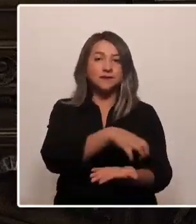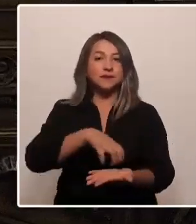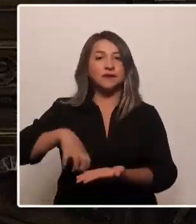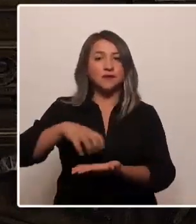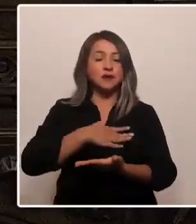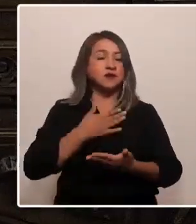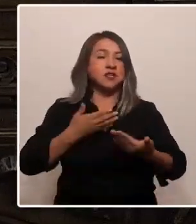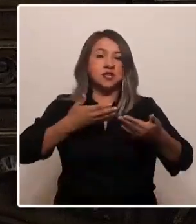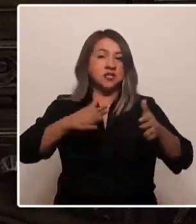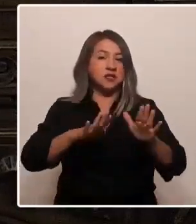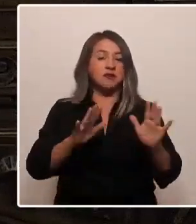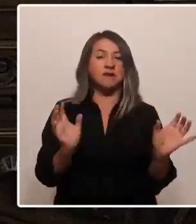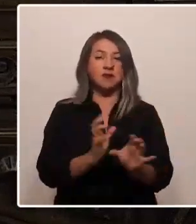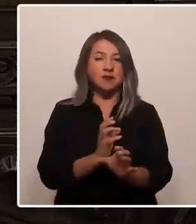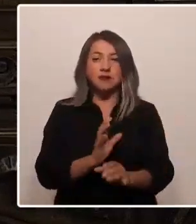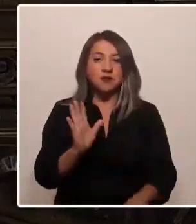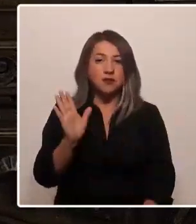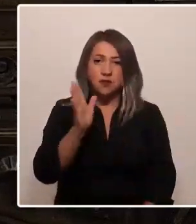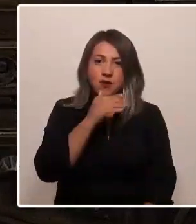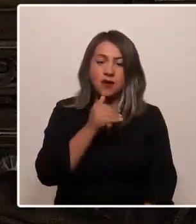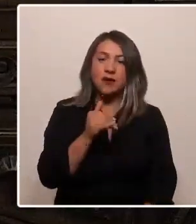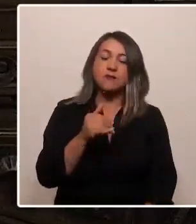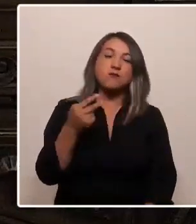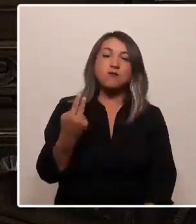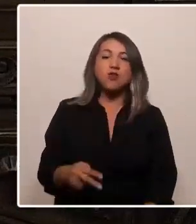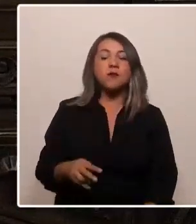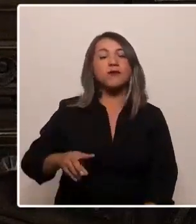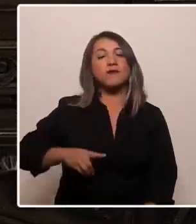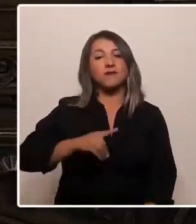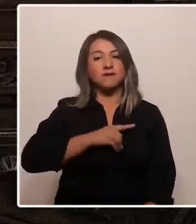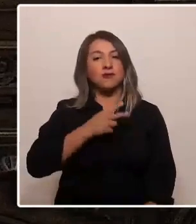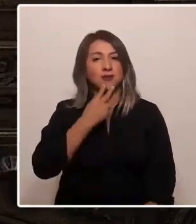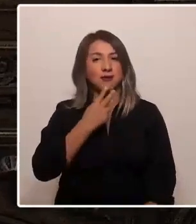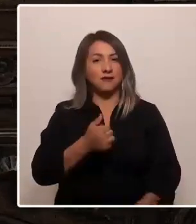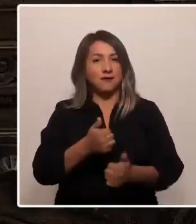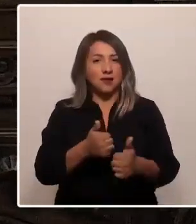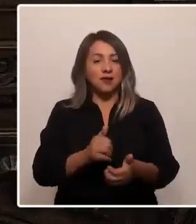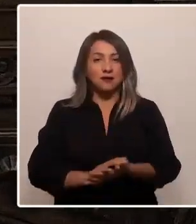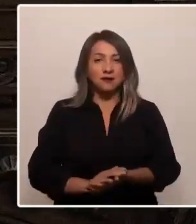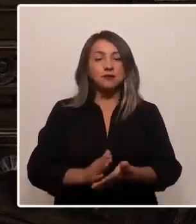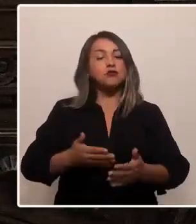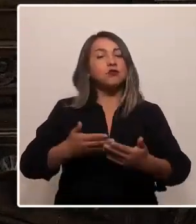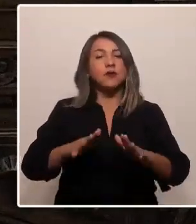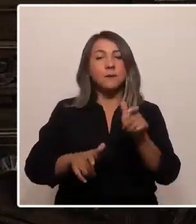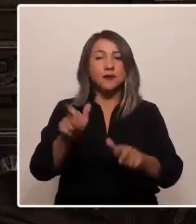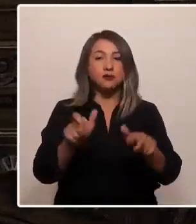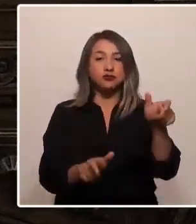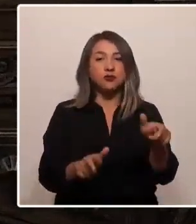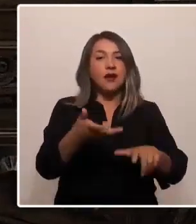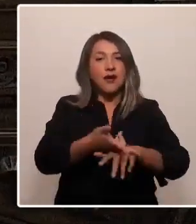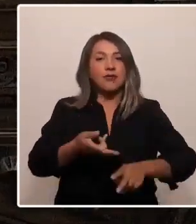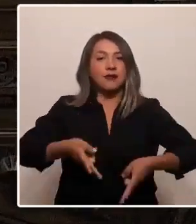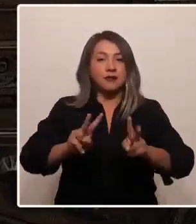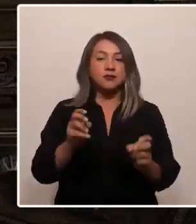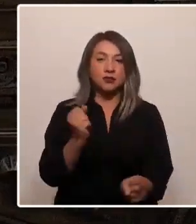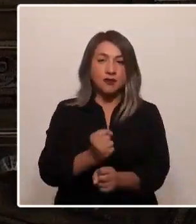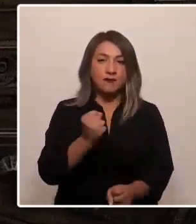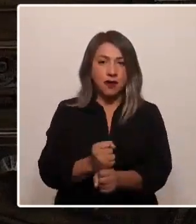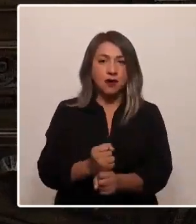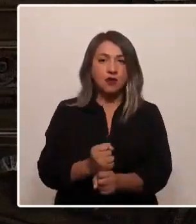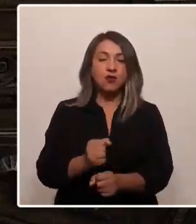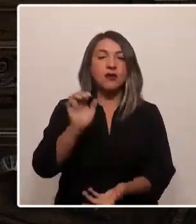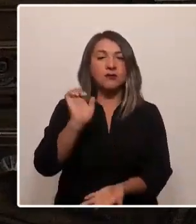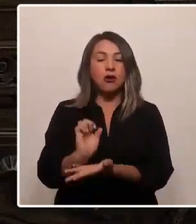libres de violencia y en condiciones apropiadas para una vida digna. Toda persona tiene derecho al trabajo. El